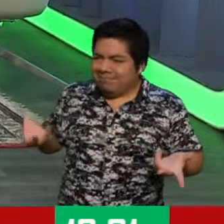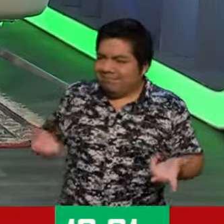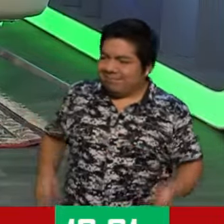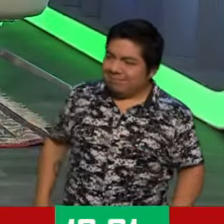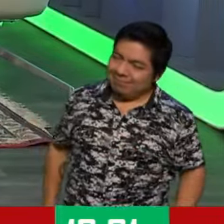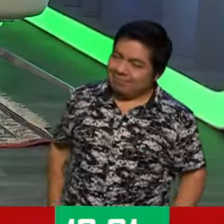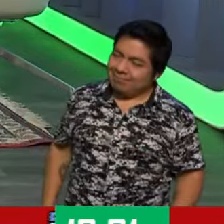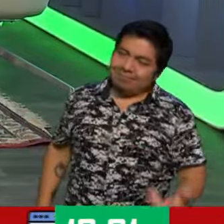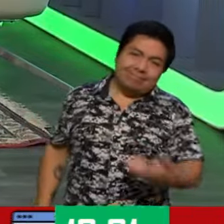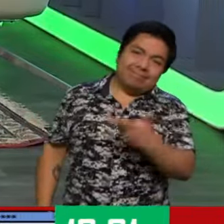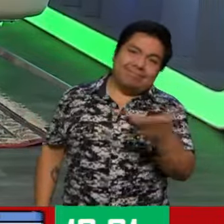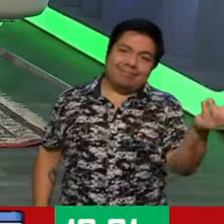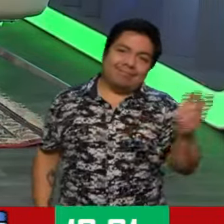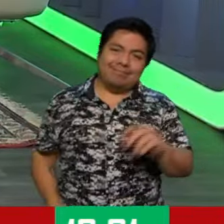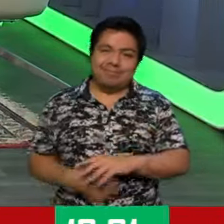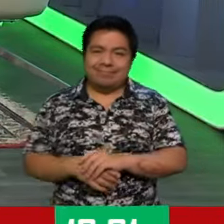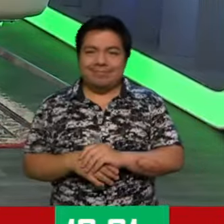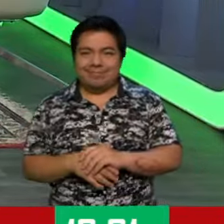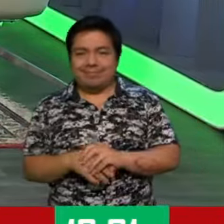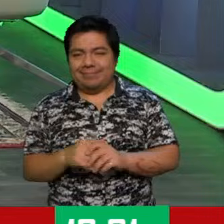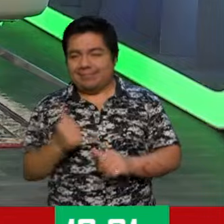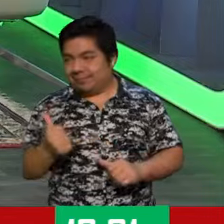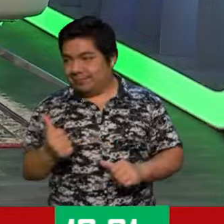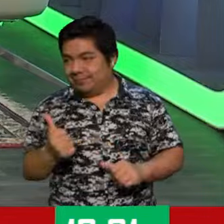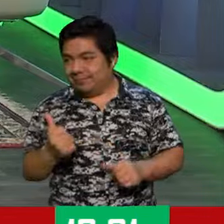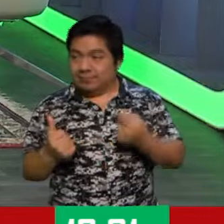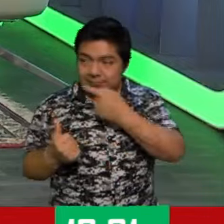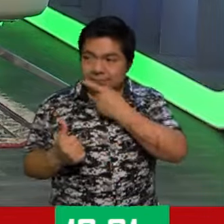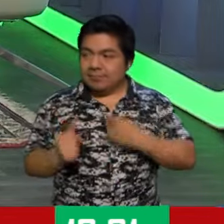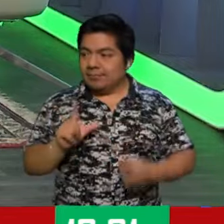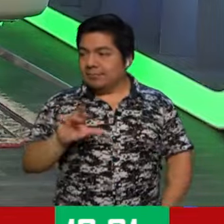esas. De obra de arte. Venga. ¿Listo? Tú nos dices, Lira.